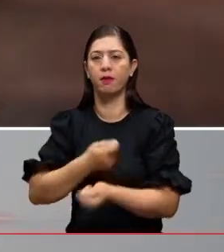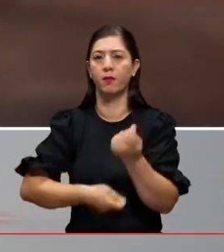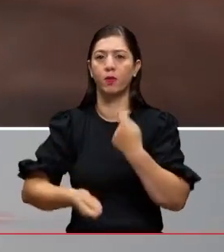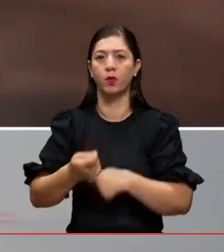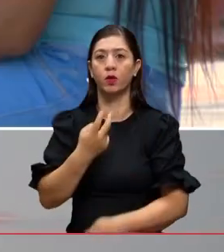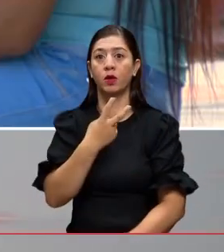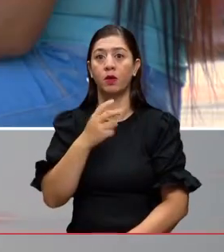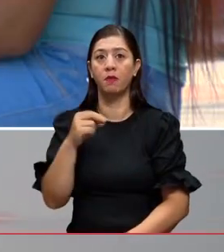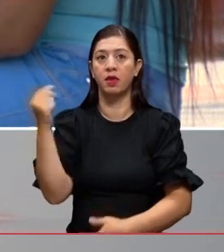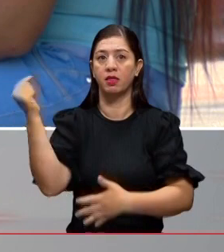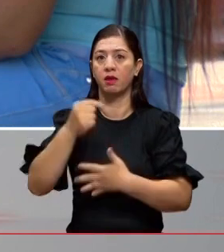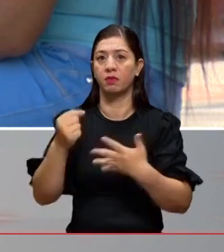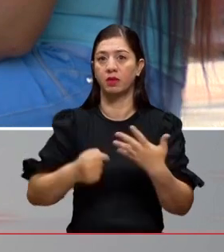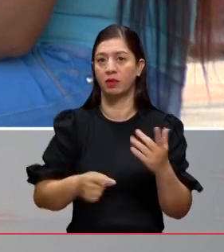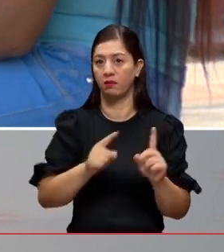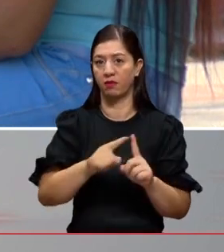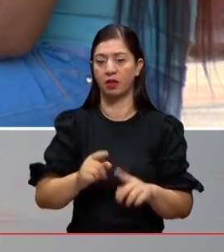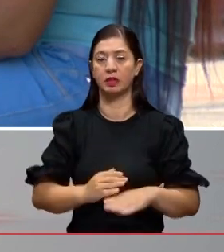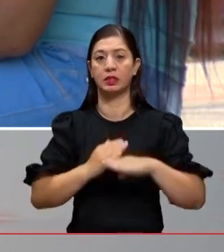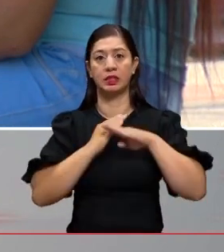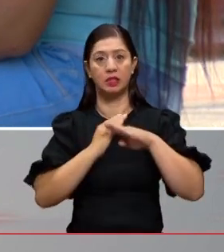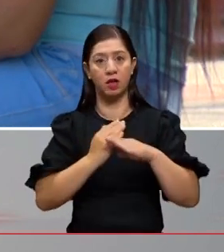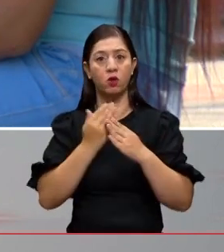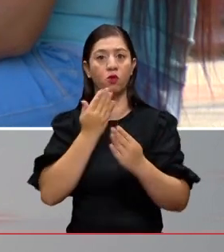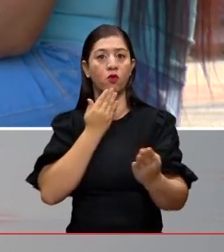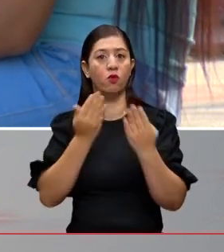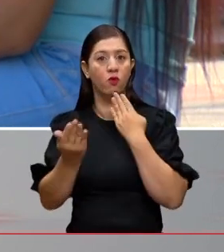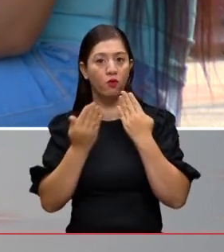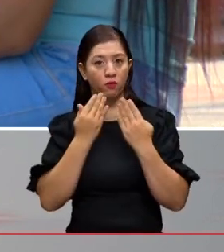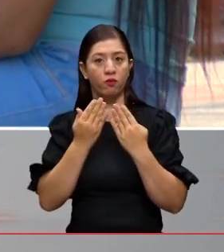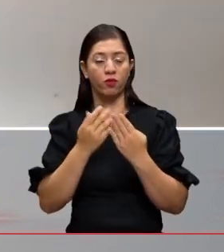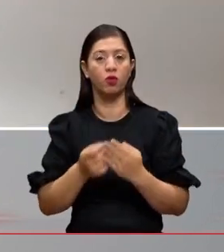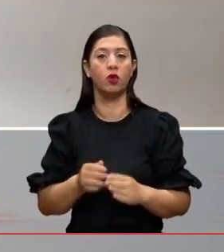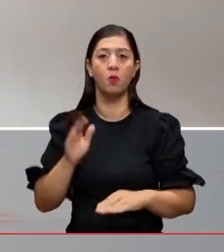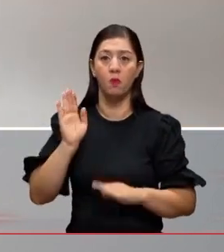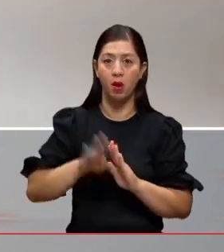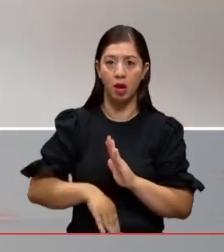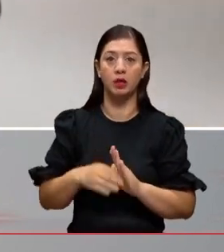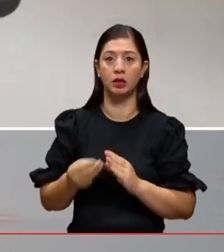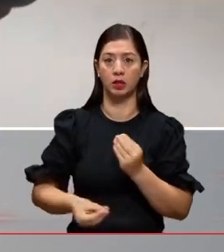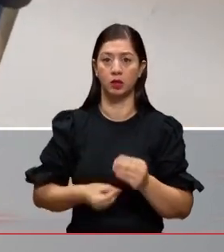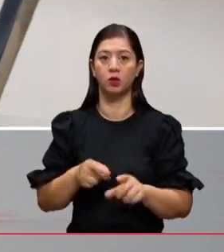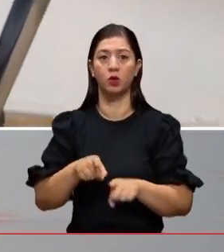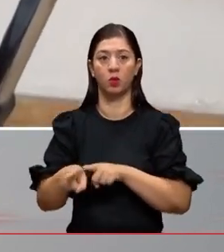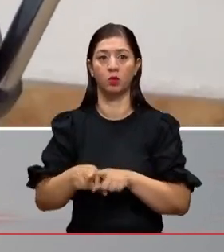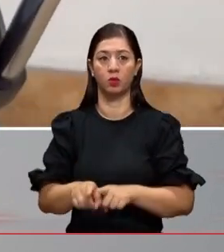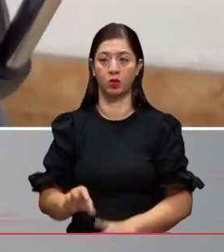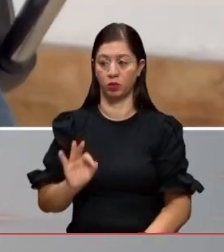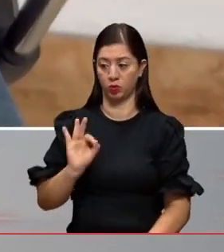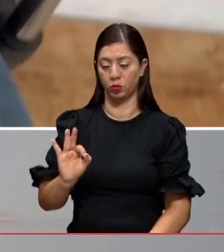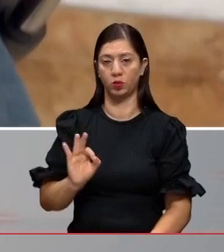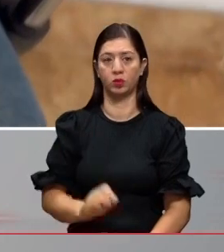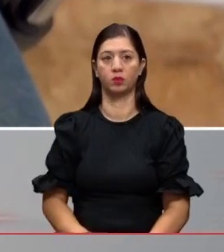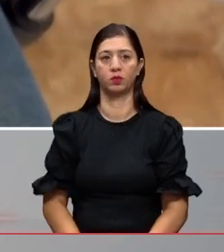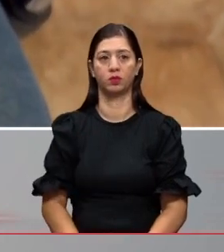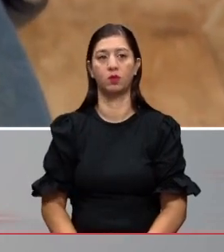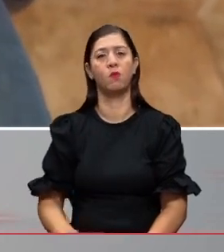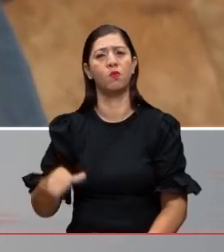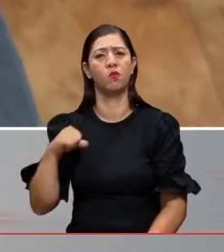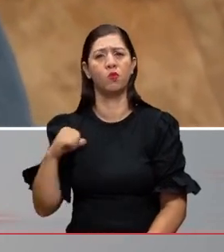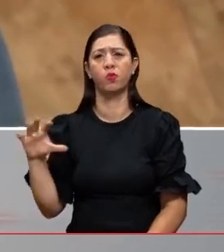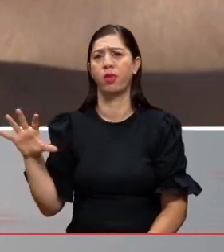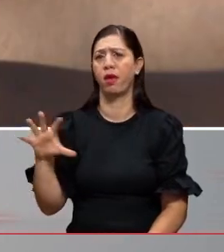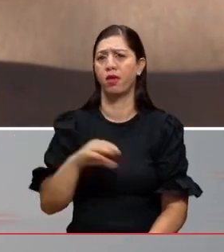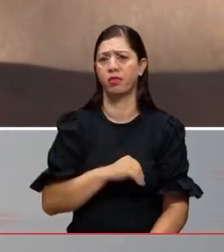de 20 categorías de manera segura, confiable, con comisiones bajas y competitivas. Eso suena bueno. Y tiene de todo